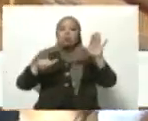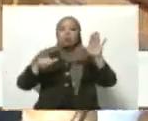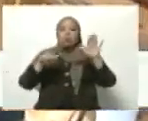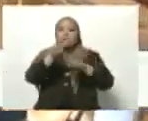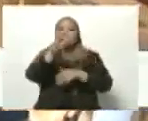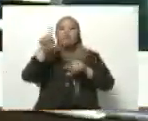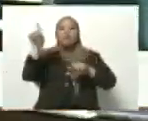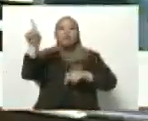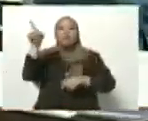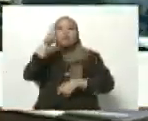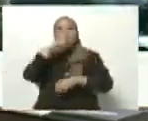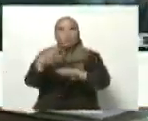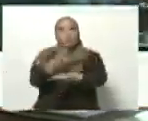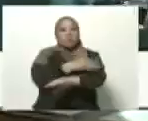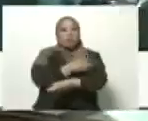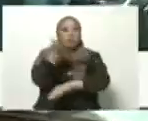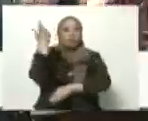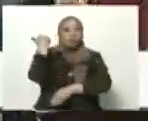2021?